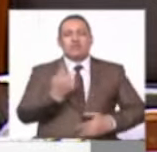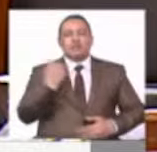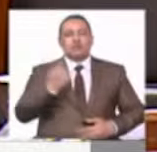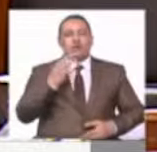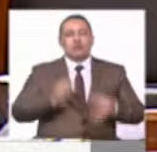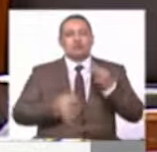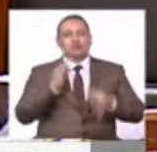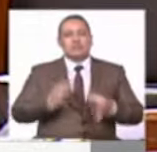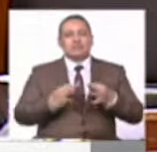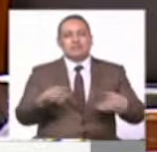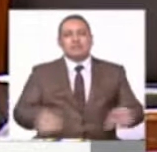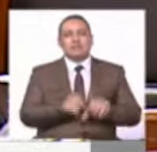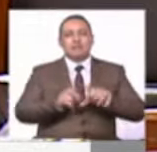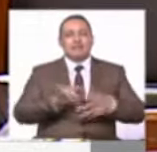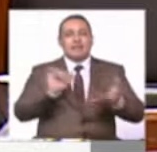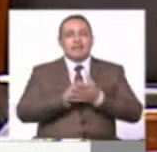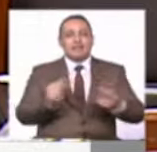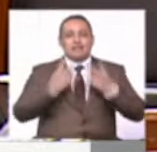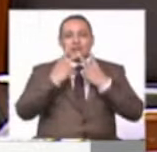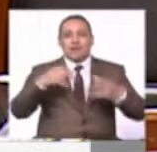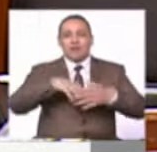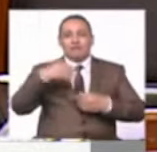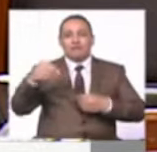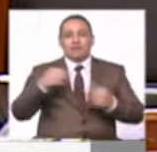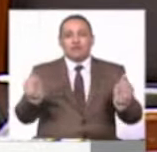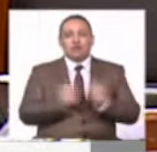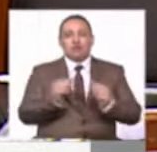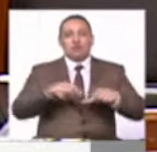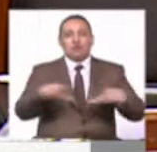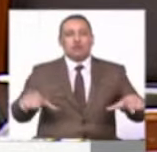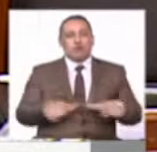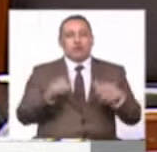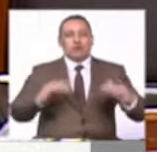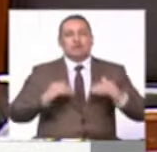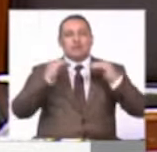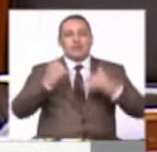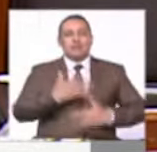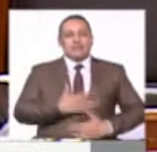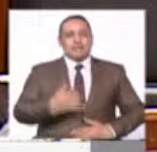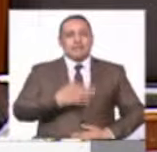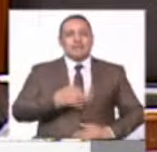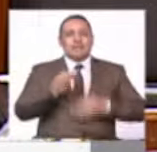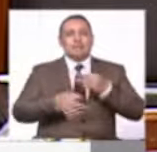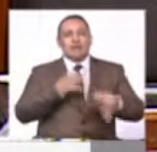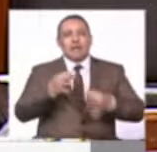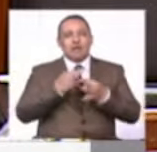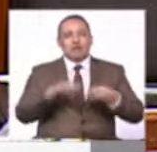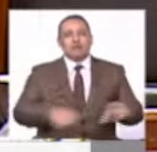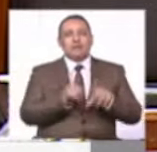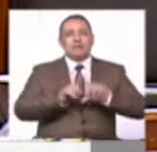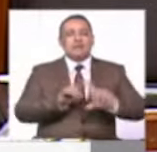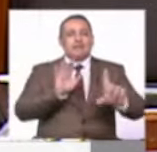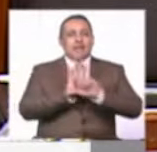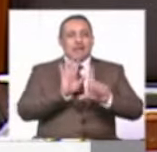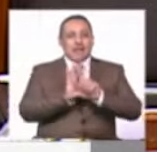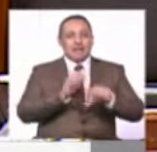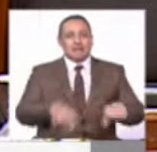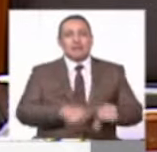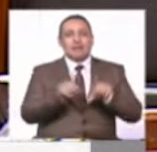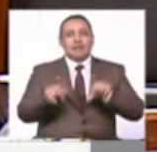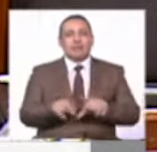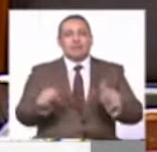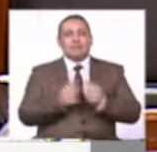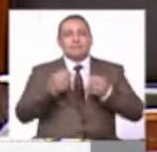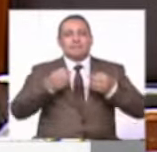Justicia se encuentra fuera de los rangos etarios o de edad señalados constitucional mente